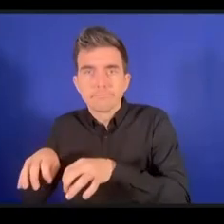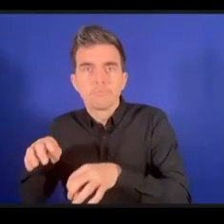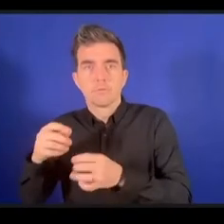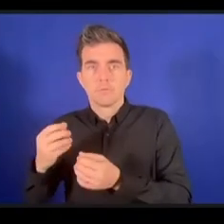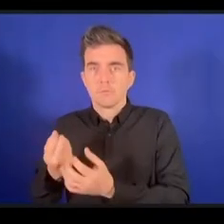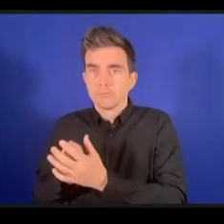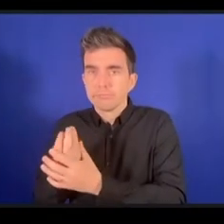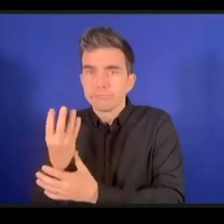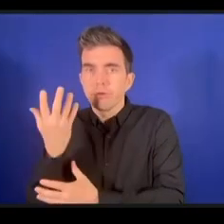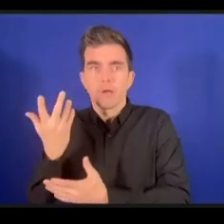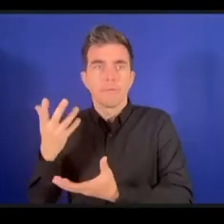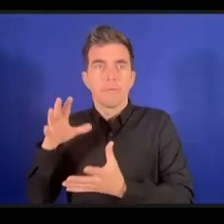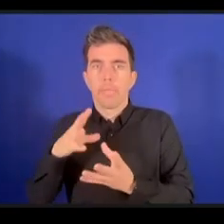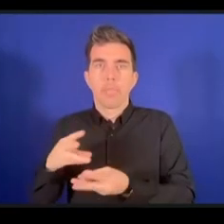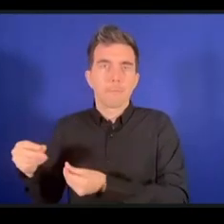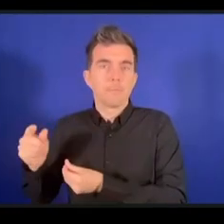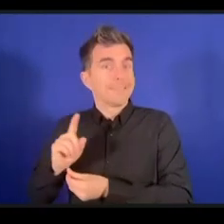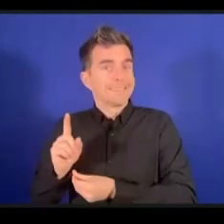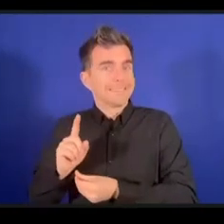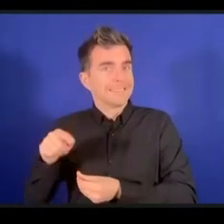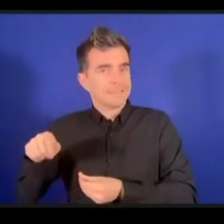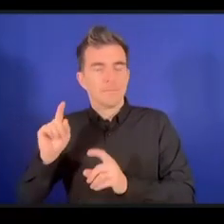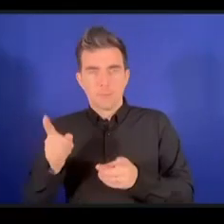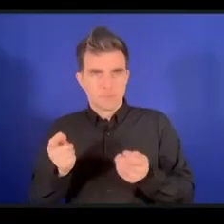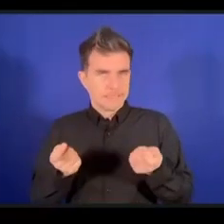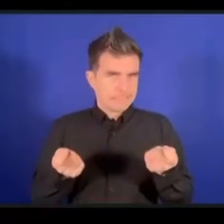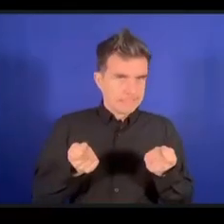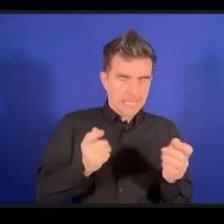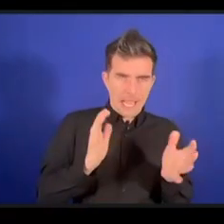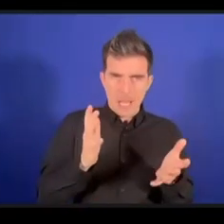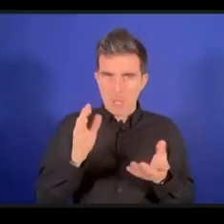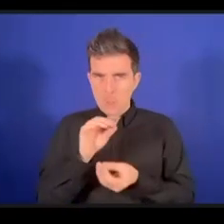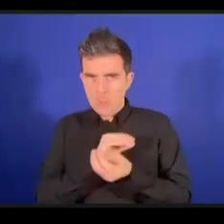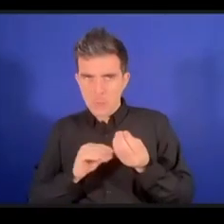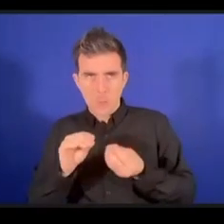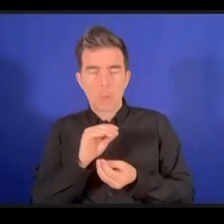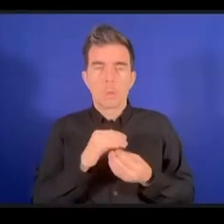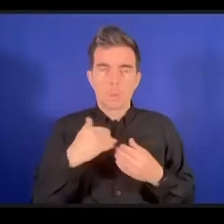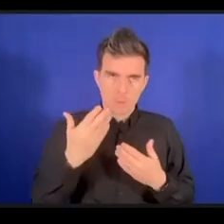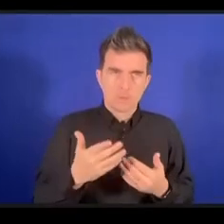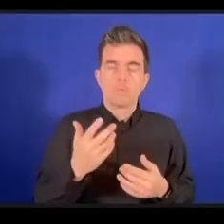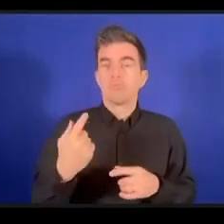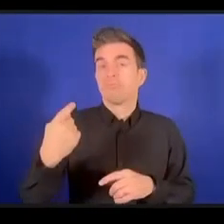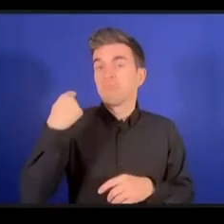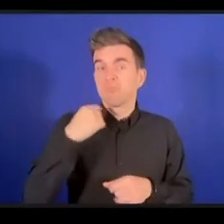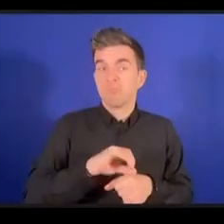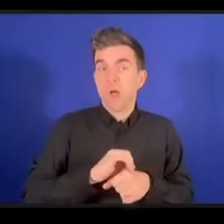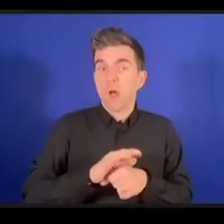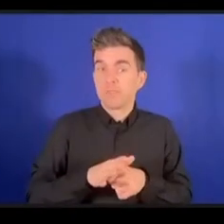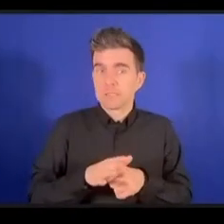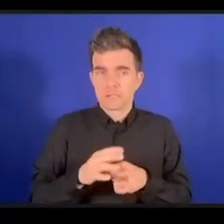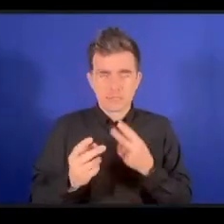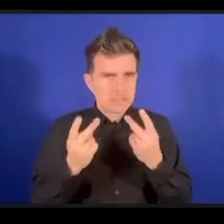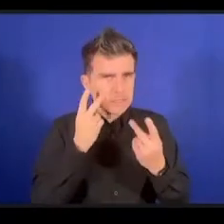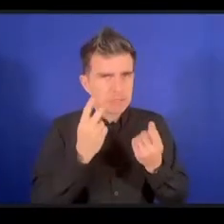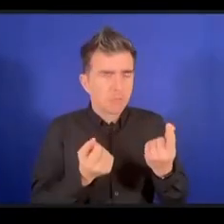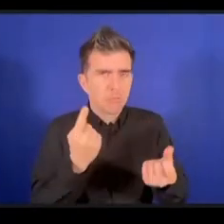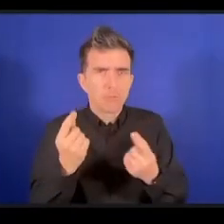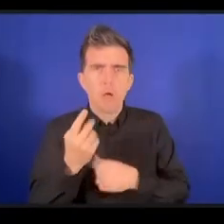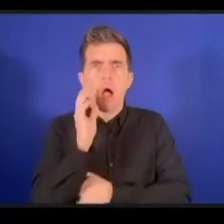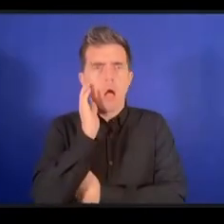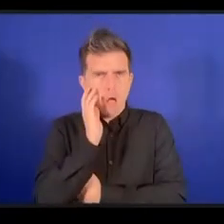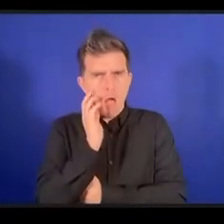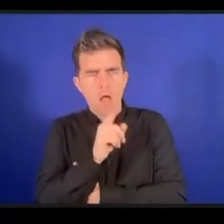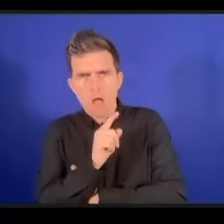Mental la huella digital también es tiene una huella de carbono y es muy importante también abordarlo se incluye también este informe